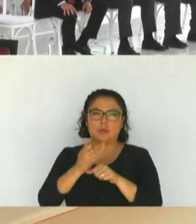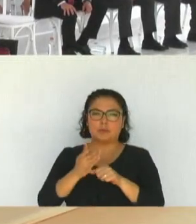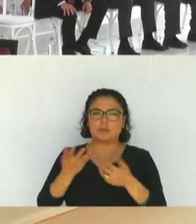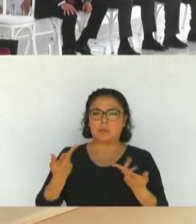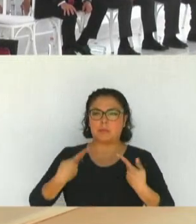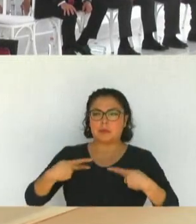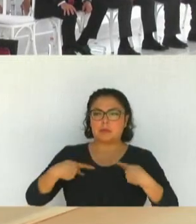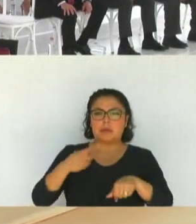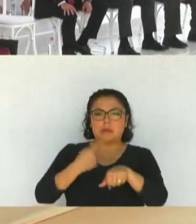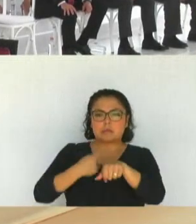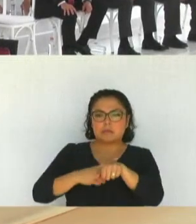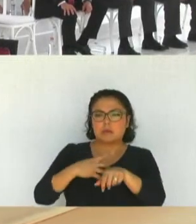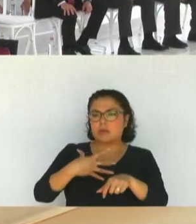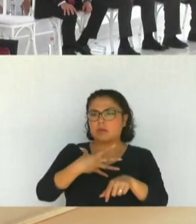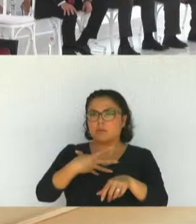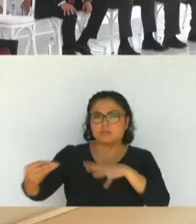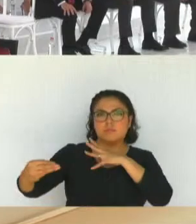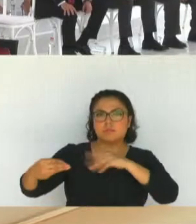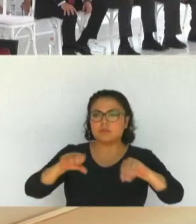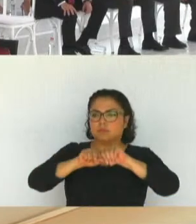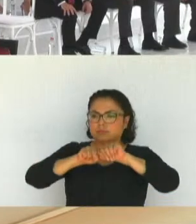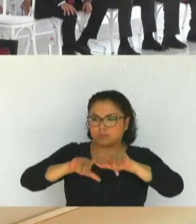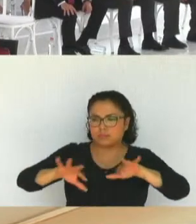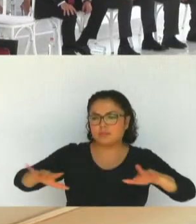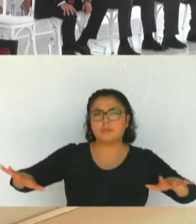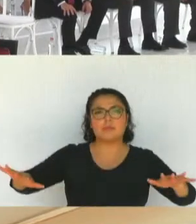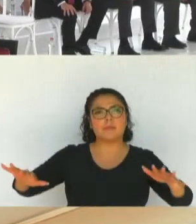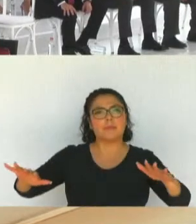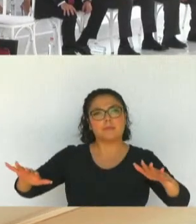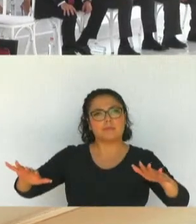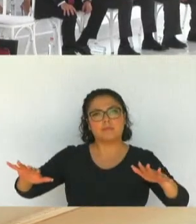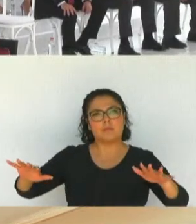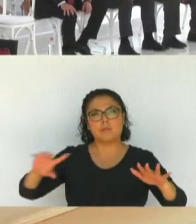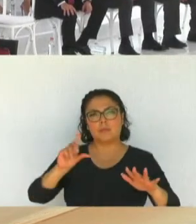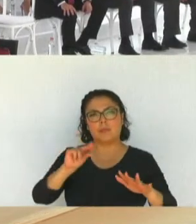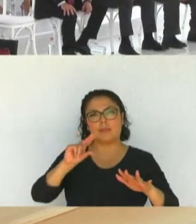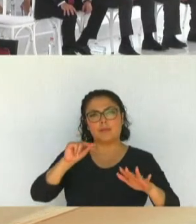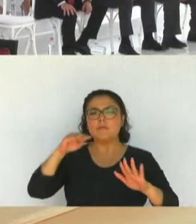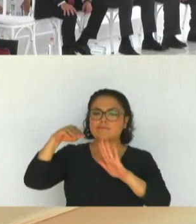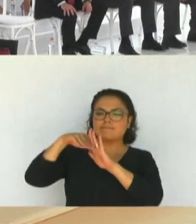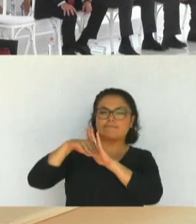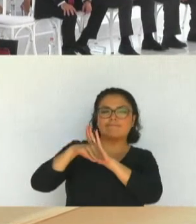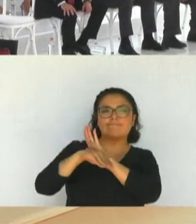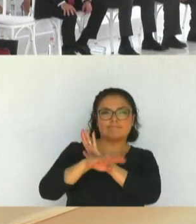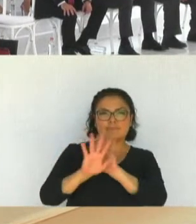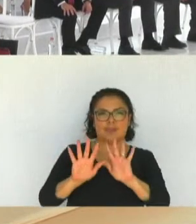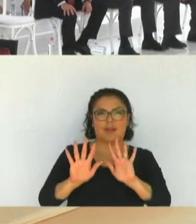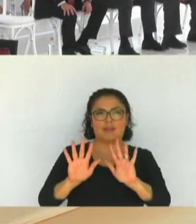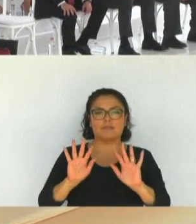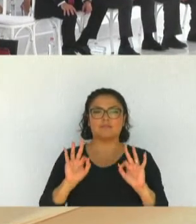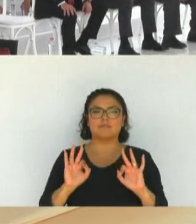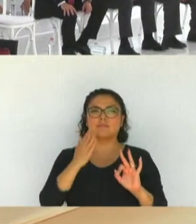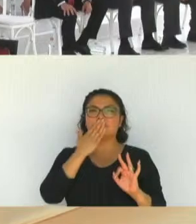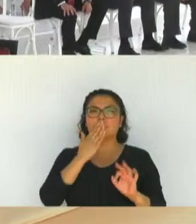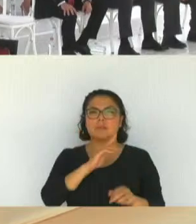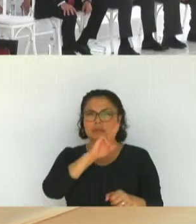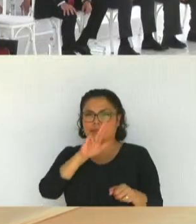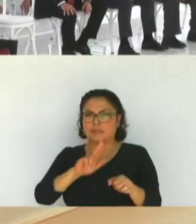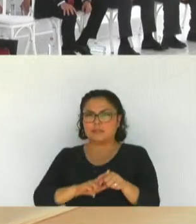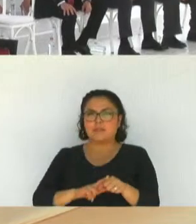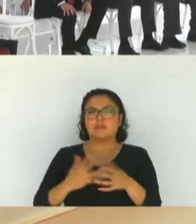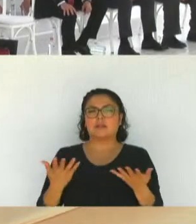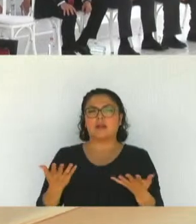menos personas hospitalizadas, menos defunciones, más vacunación, y por eso es el momento